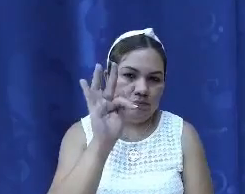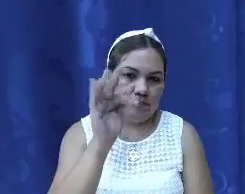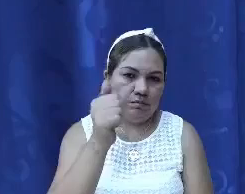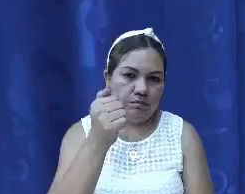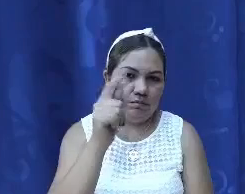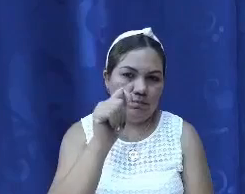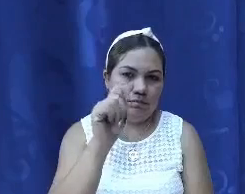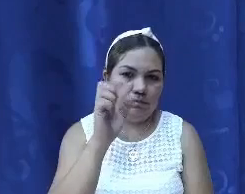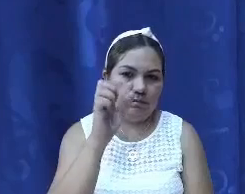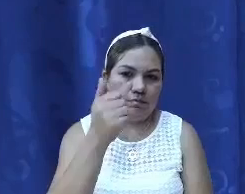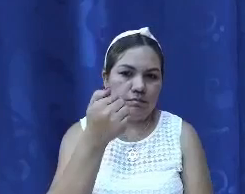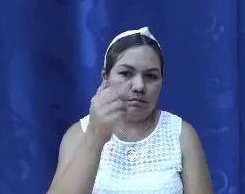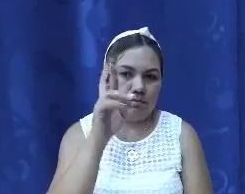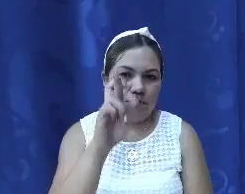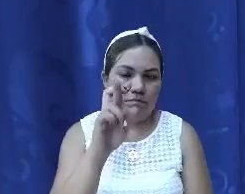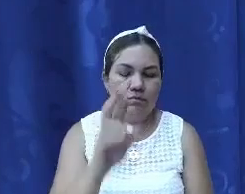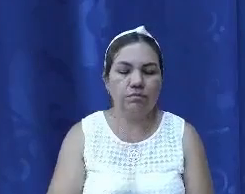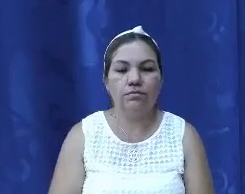Ahías.